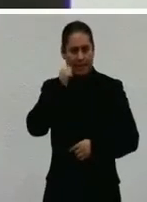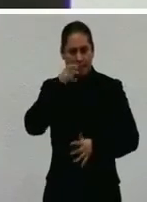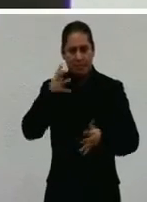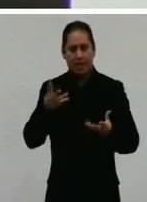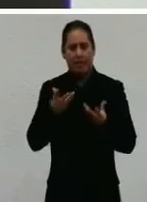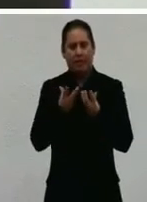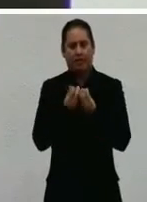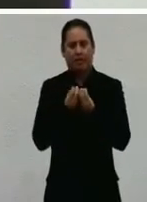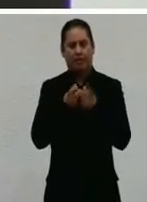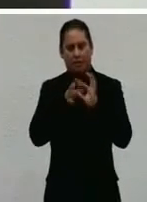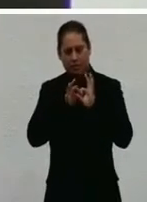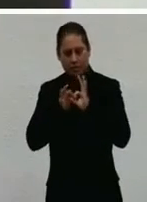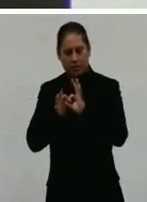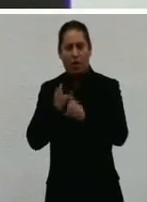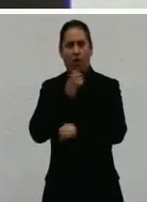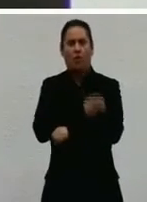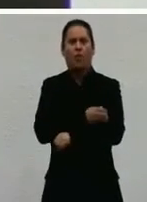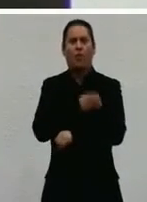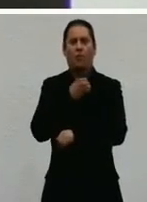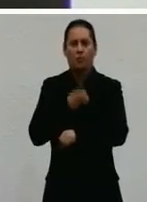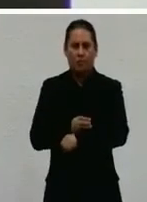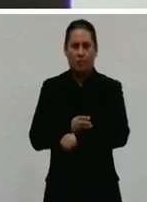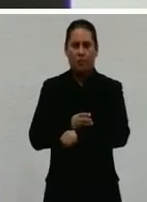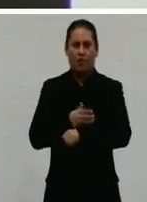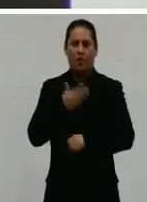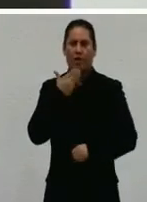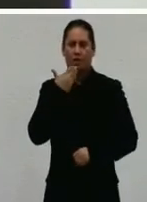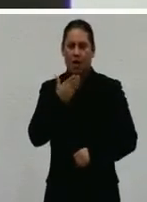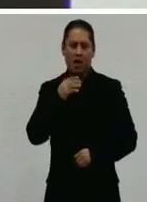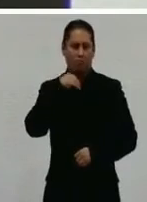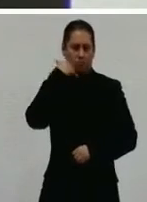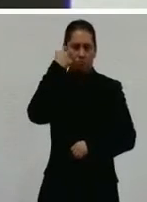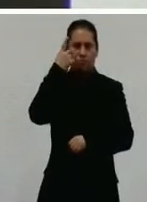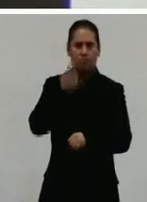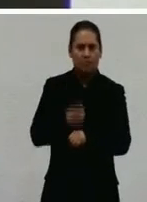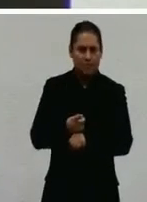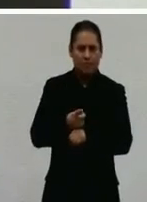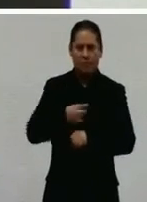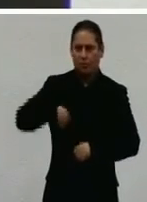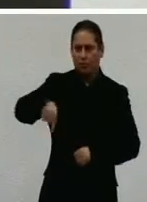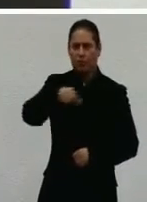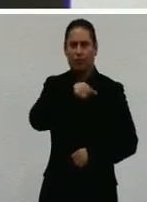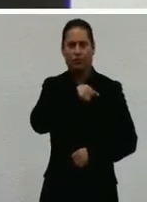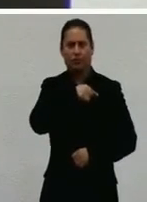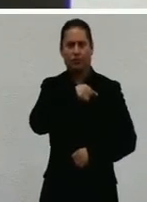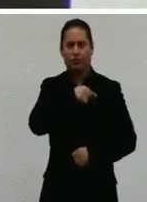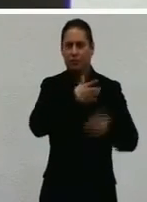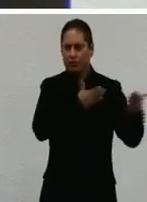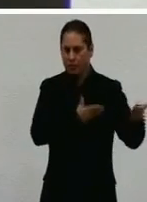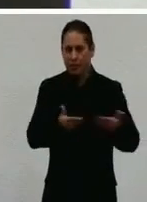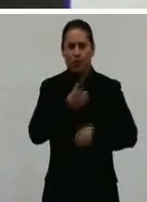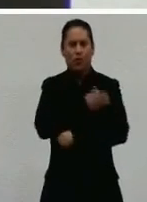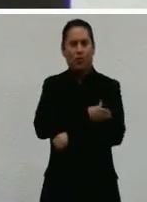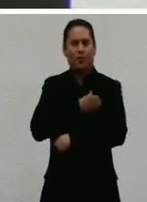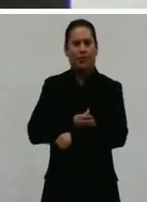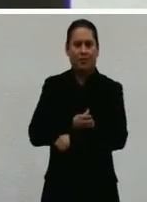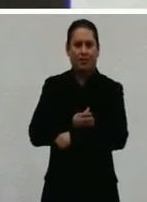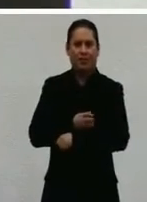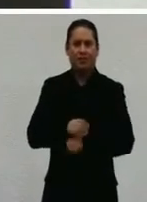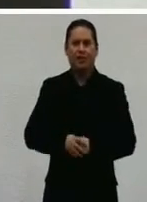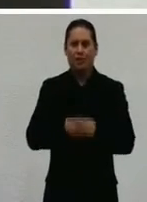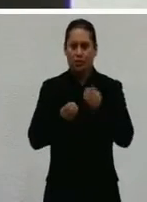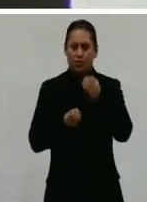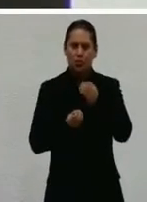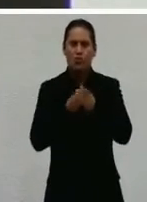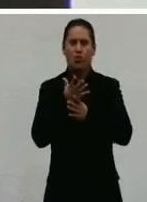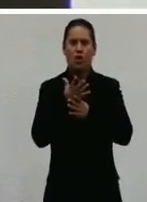el compañerismo y la buena voluntad de todos nosotros bienvenidos compañeros a esta